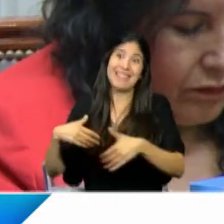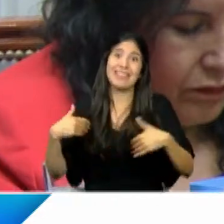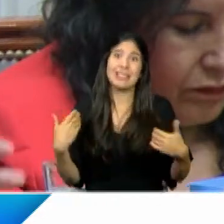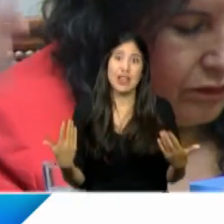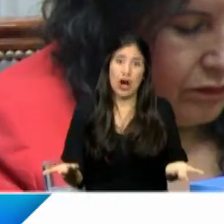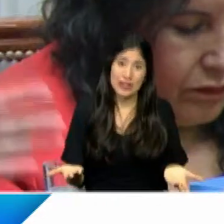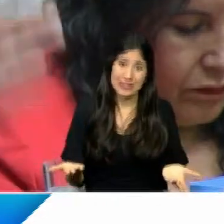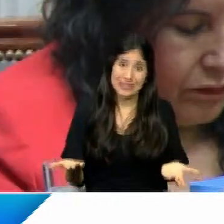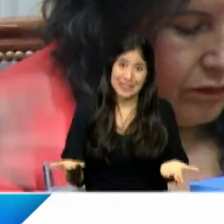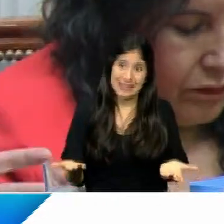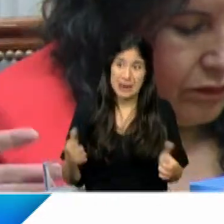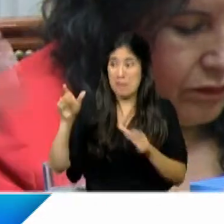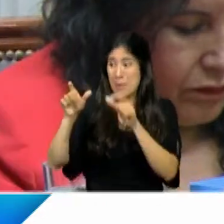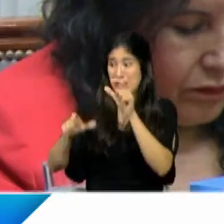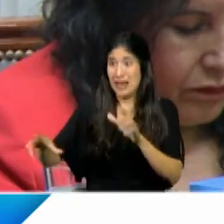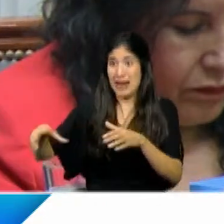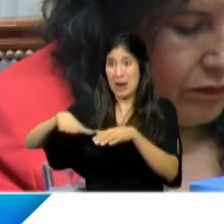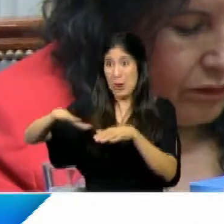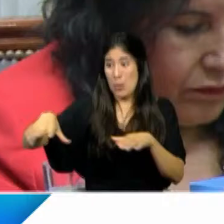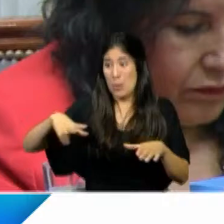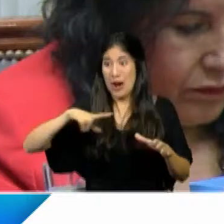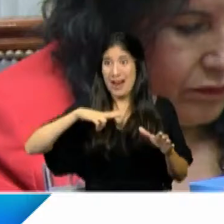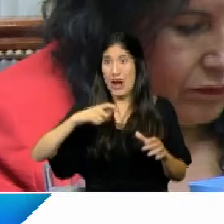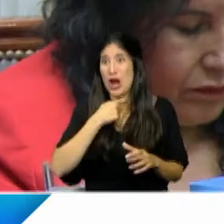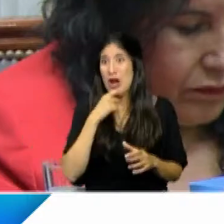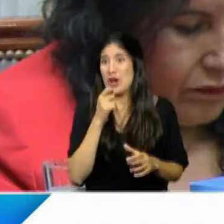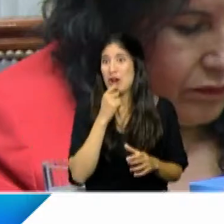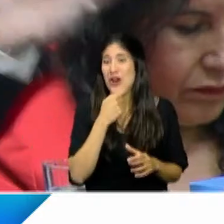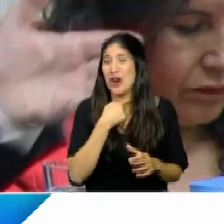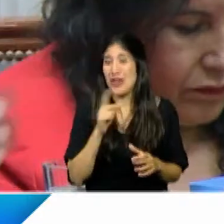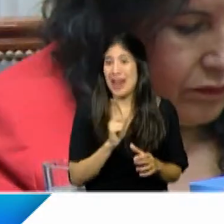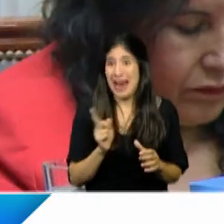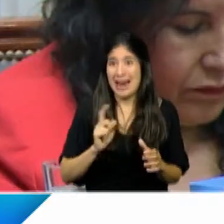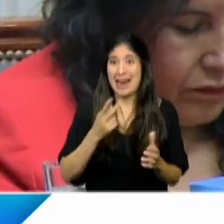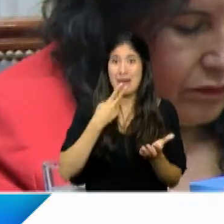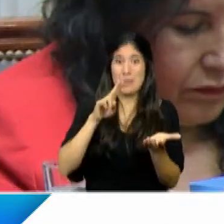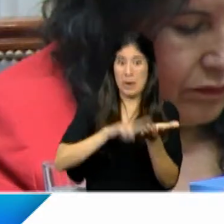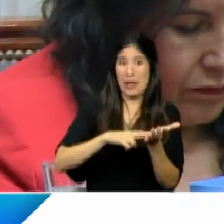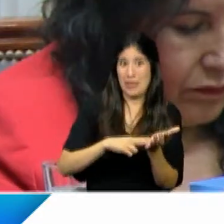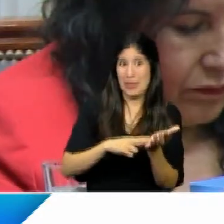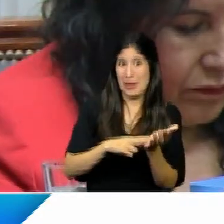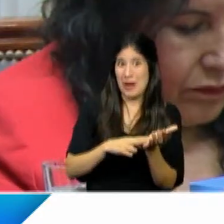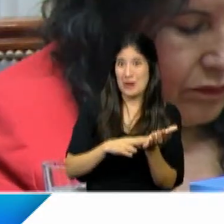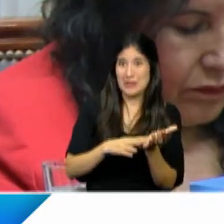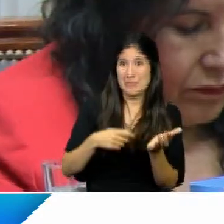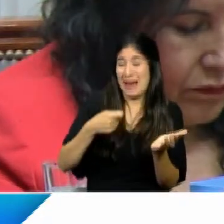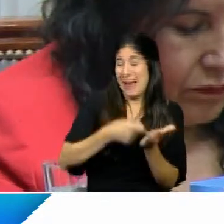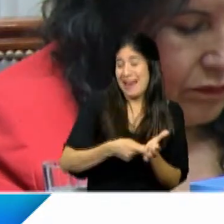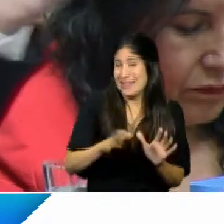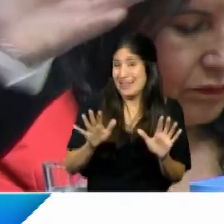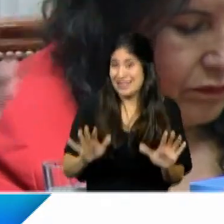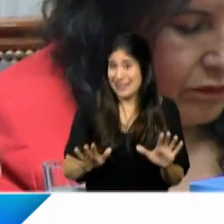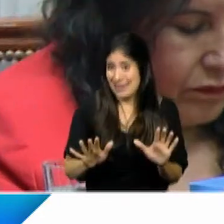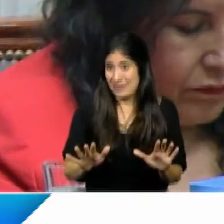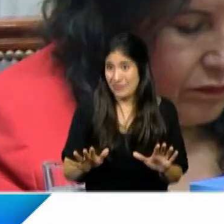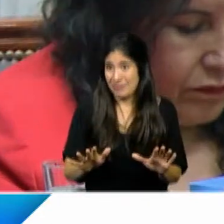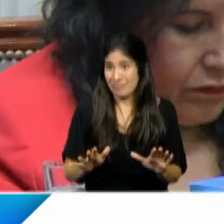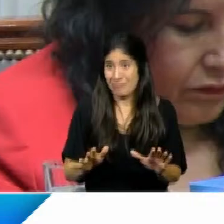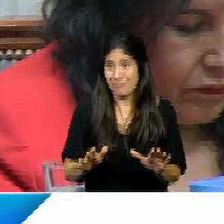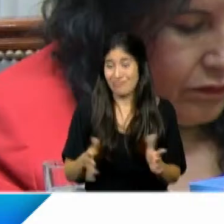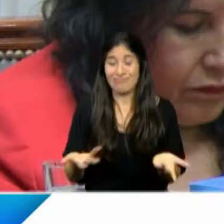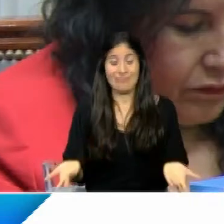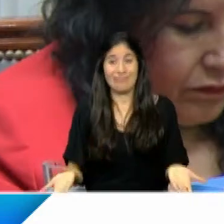Es el delito que hacen los ricos, evadir impuestos, que después no están en escuelas, no están en hospitales, no están en